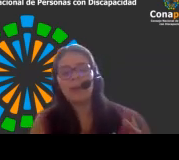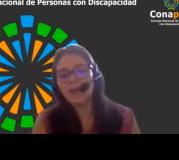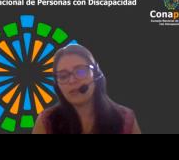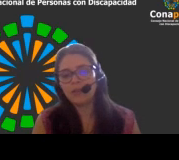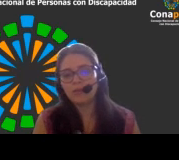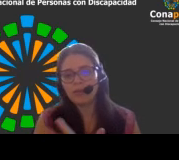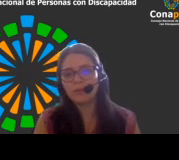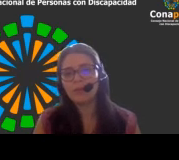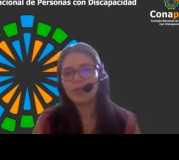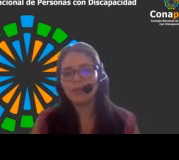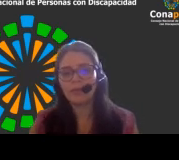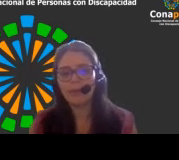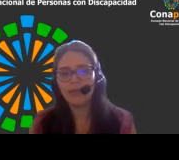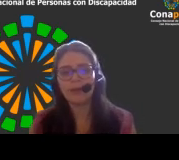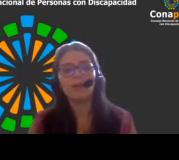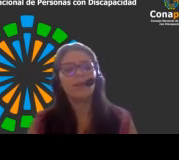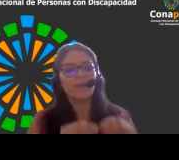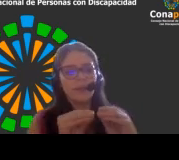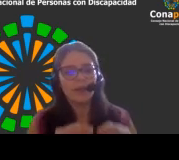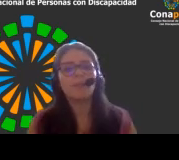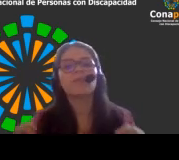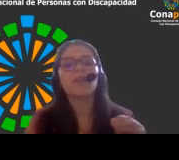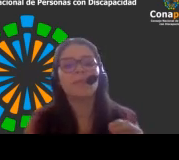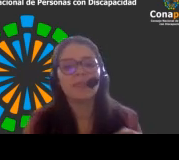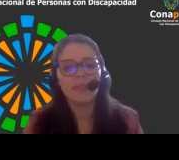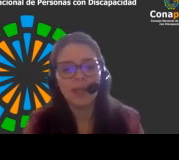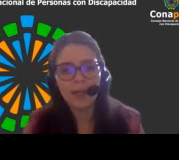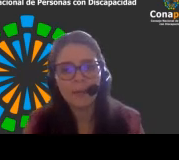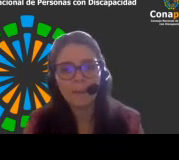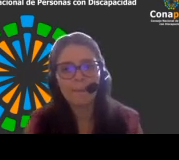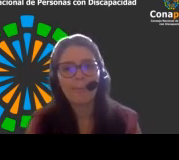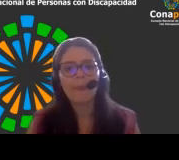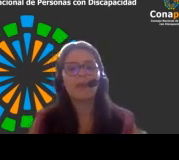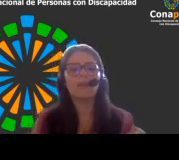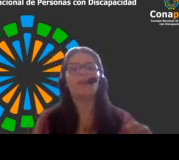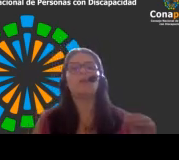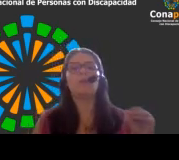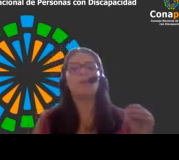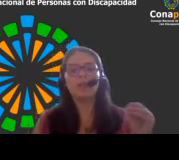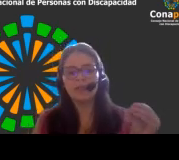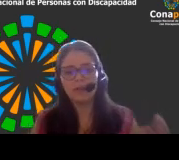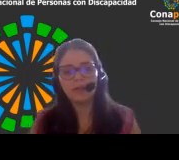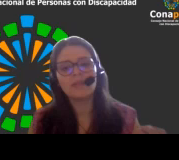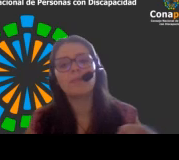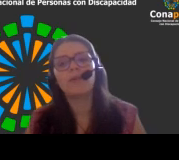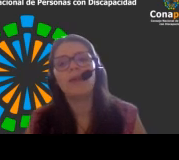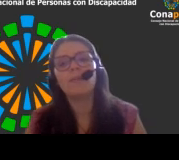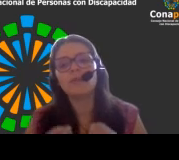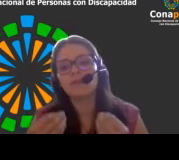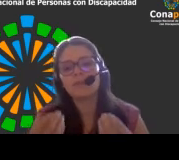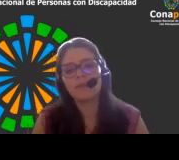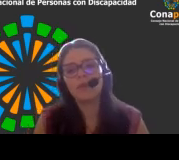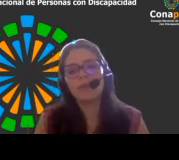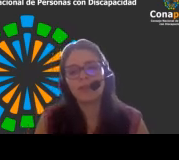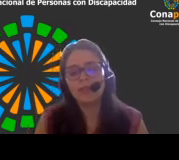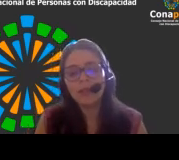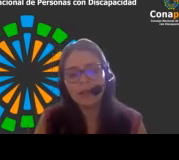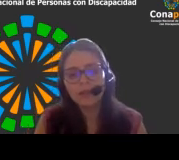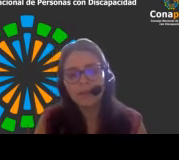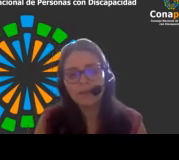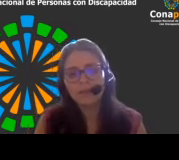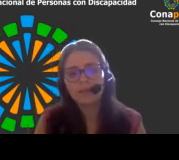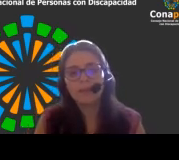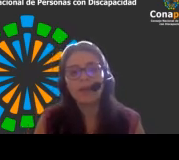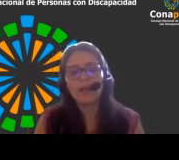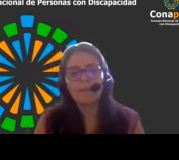para las instituciones públicas aplica que tenemos que investigar que cuestiones podemos ofrecer